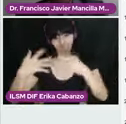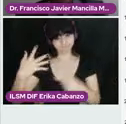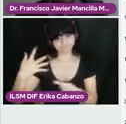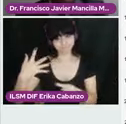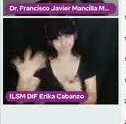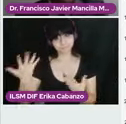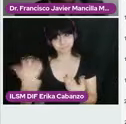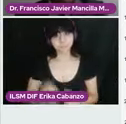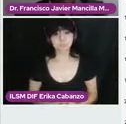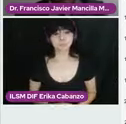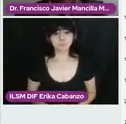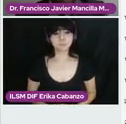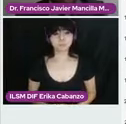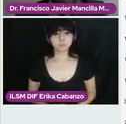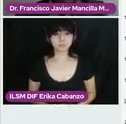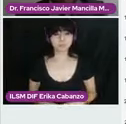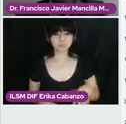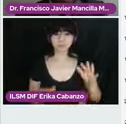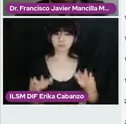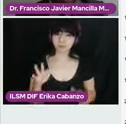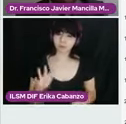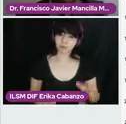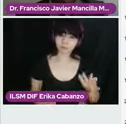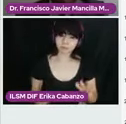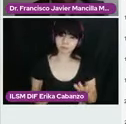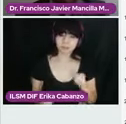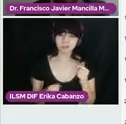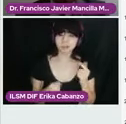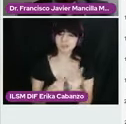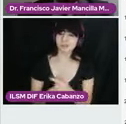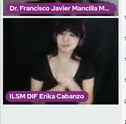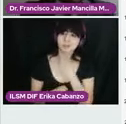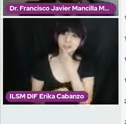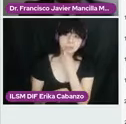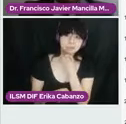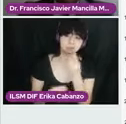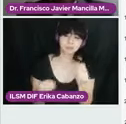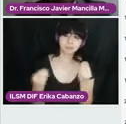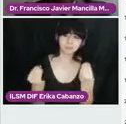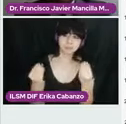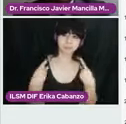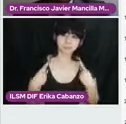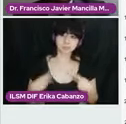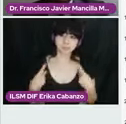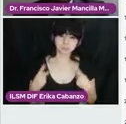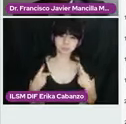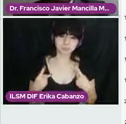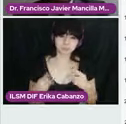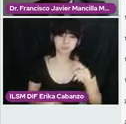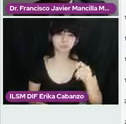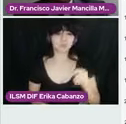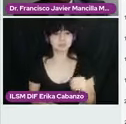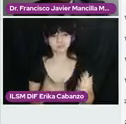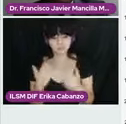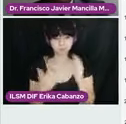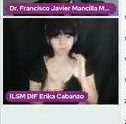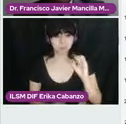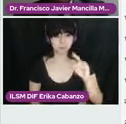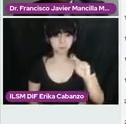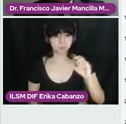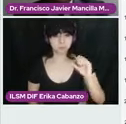El tener un examen, algo que se critica mucho o que vemos los que nos dedicamos a la otología, es que solamente le hacen la